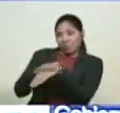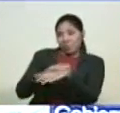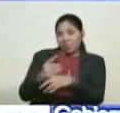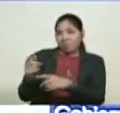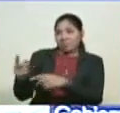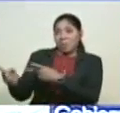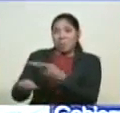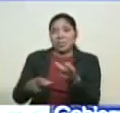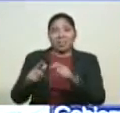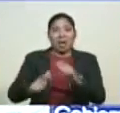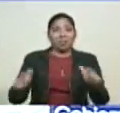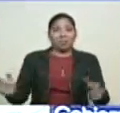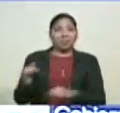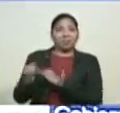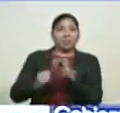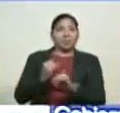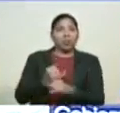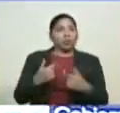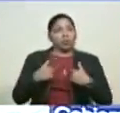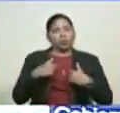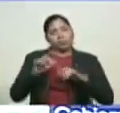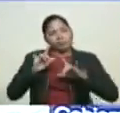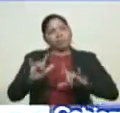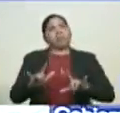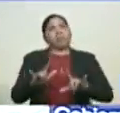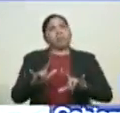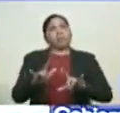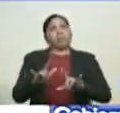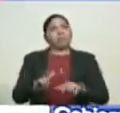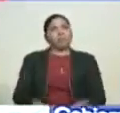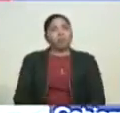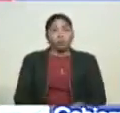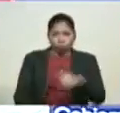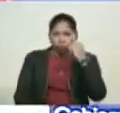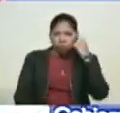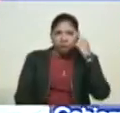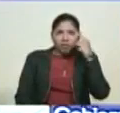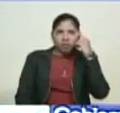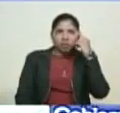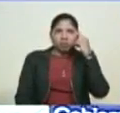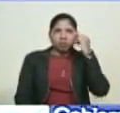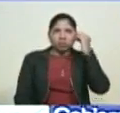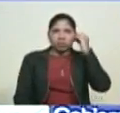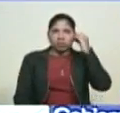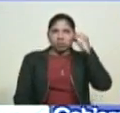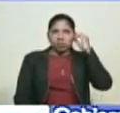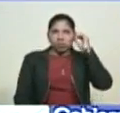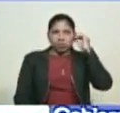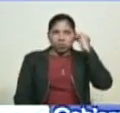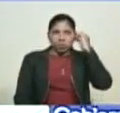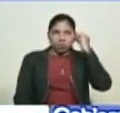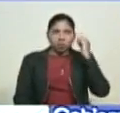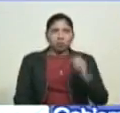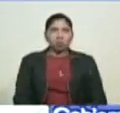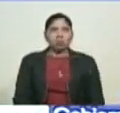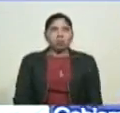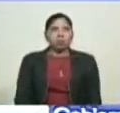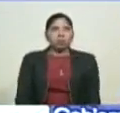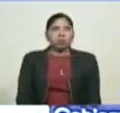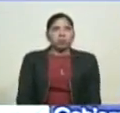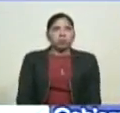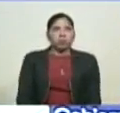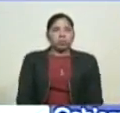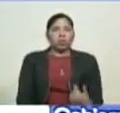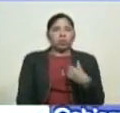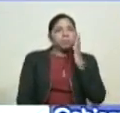noble del mundo. Yo amo al pueblo de Venezuela. ¿Tú sabes qué? Estaba en la madrugada, porque yo apenas me recosté un